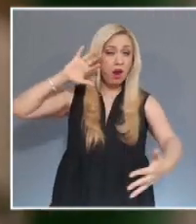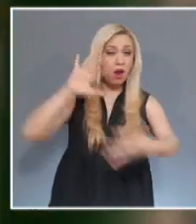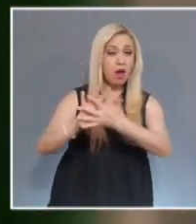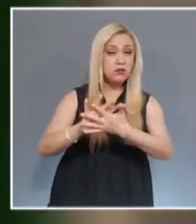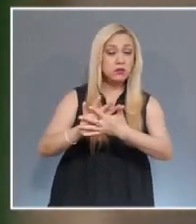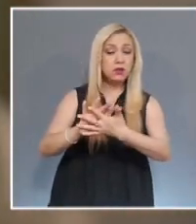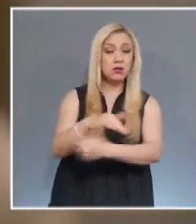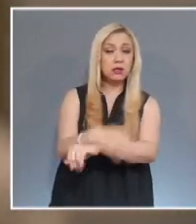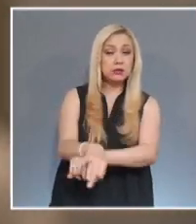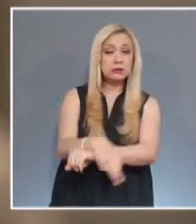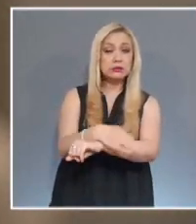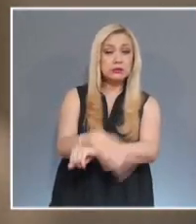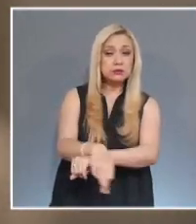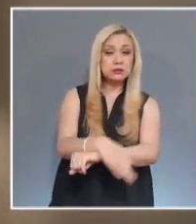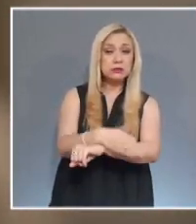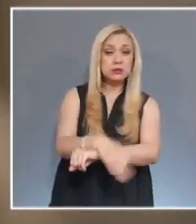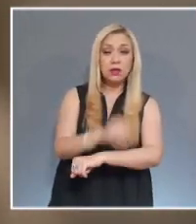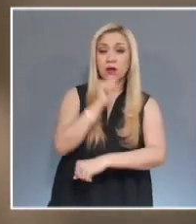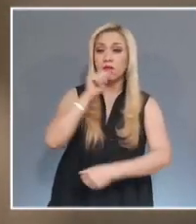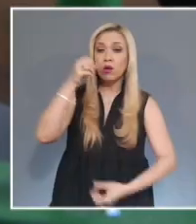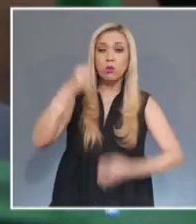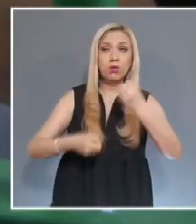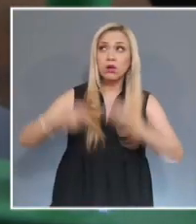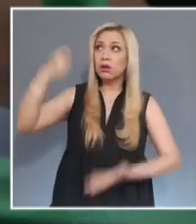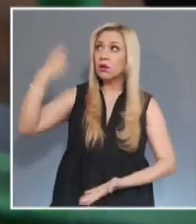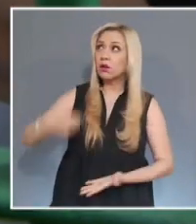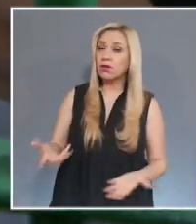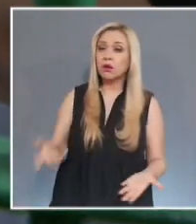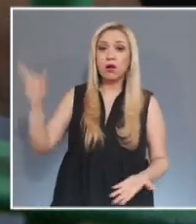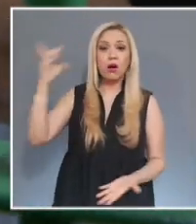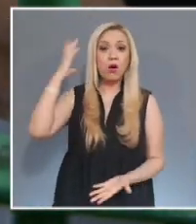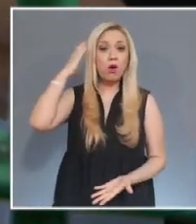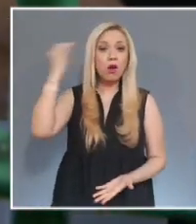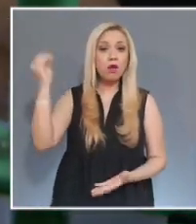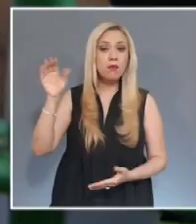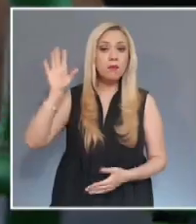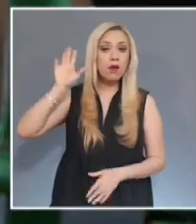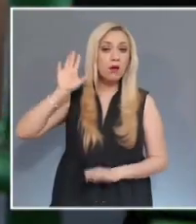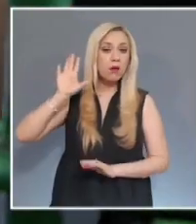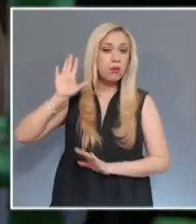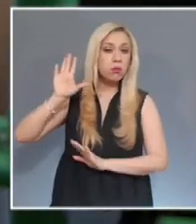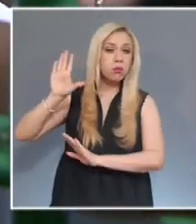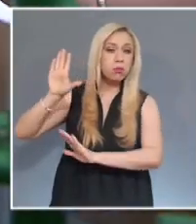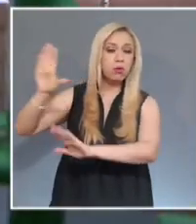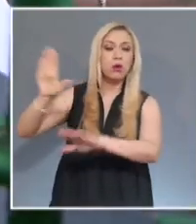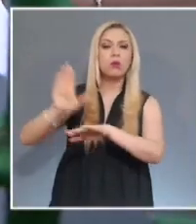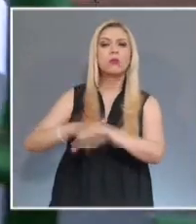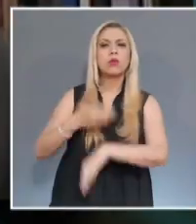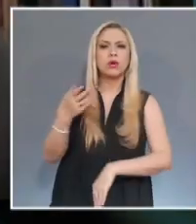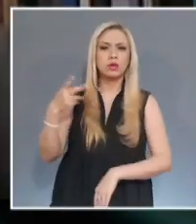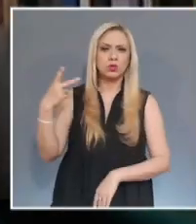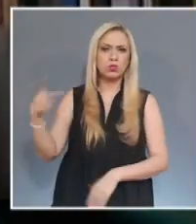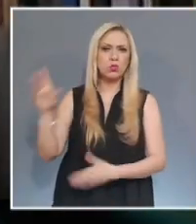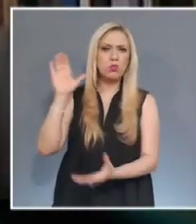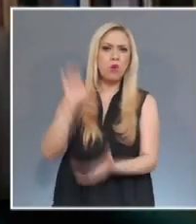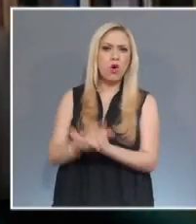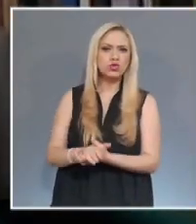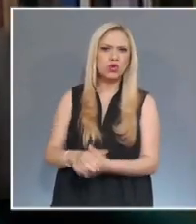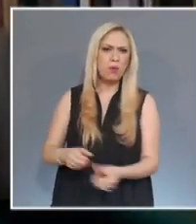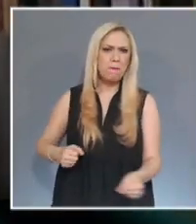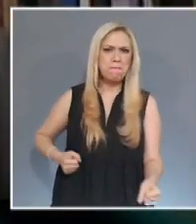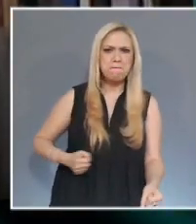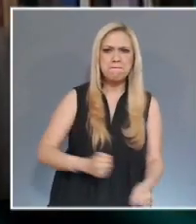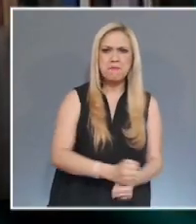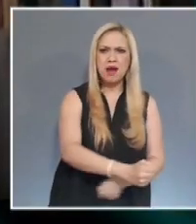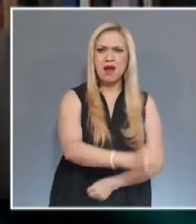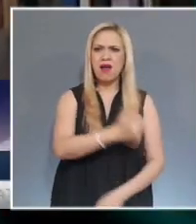de Colima por un delito que estuvo relacionado con la violencia de género que sufrió por parte de su esposo. Llegan a la casa